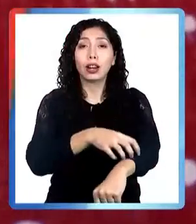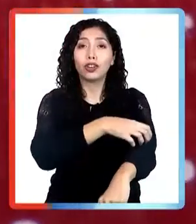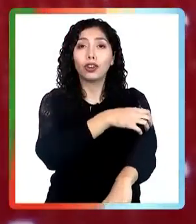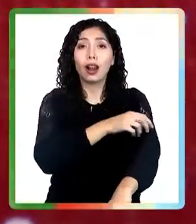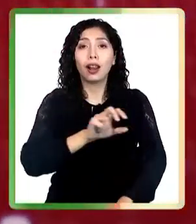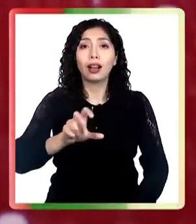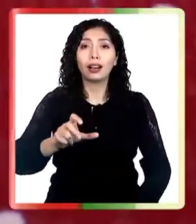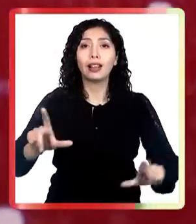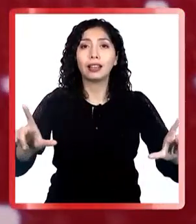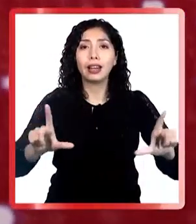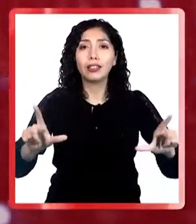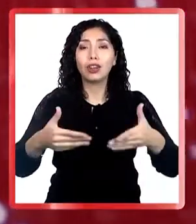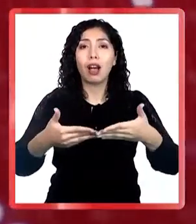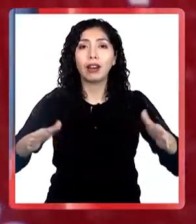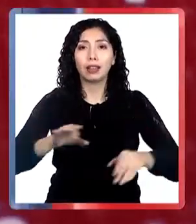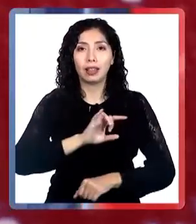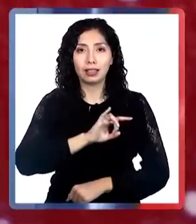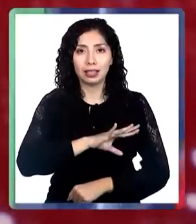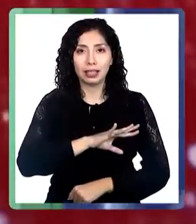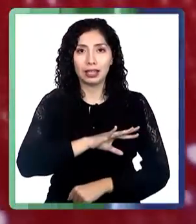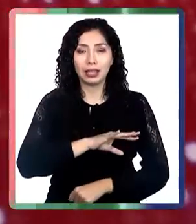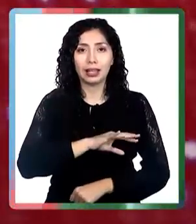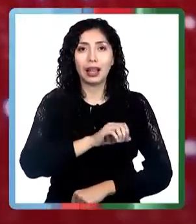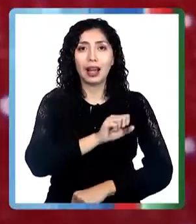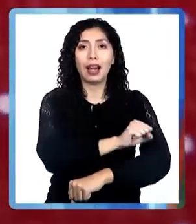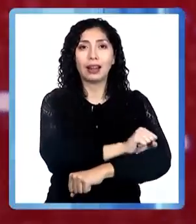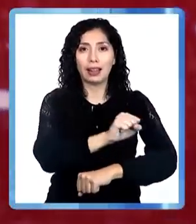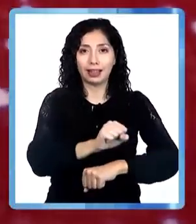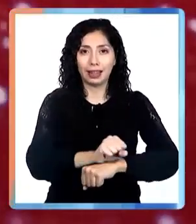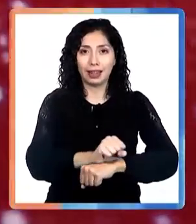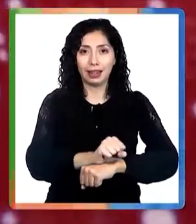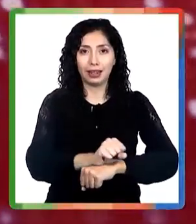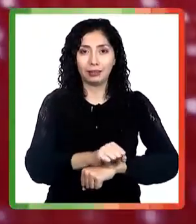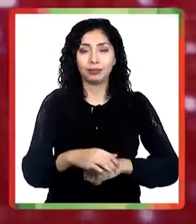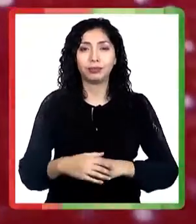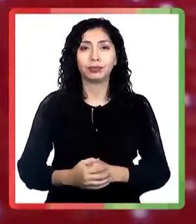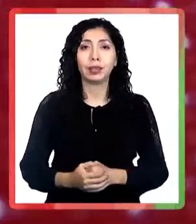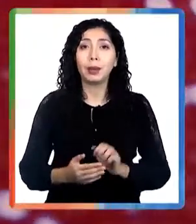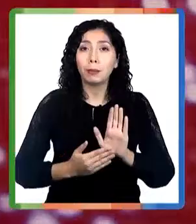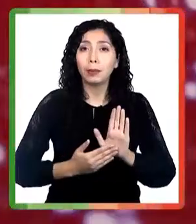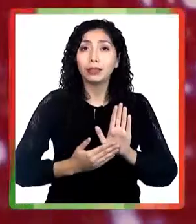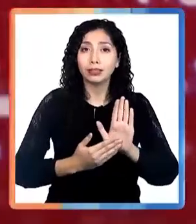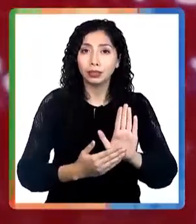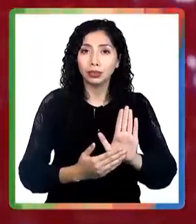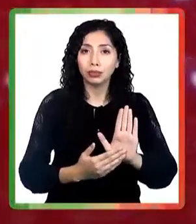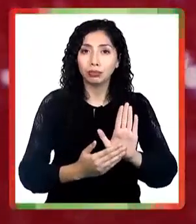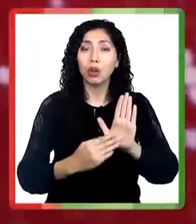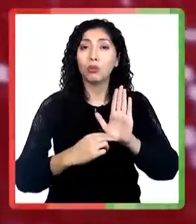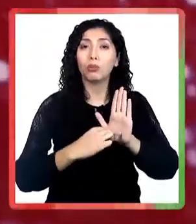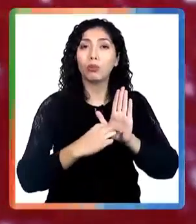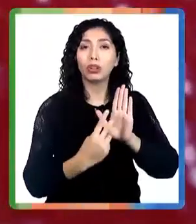Asociación Regional de Canales de Televisión de Señal Abierta de Chile, Arcatel, presentó Portavoz Noticias.